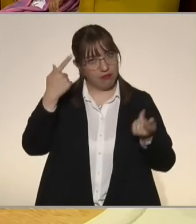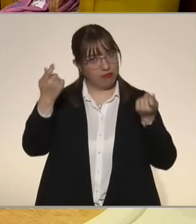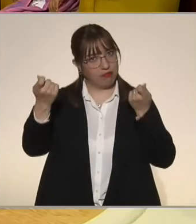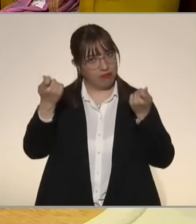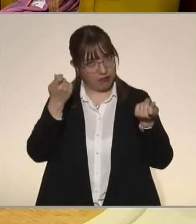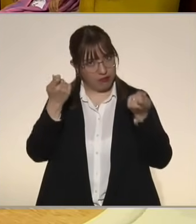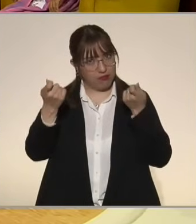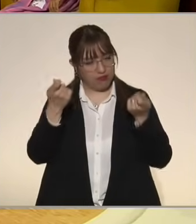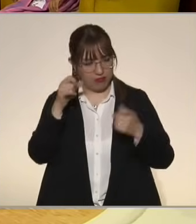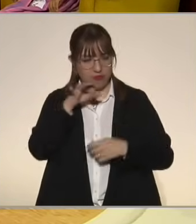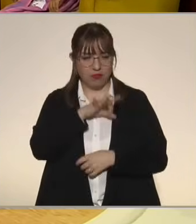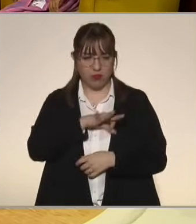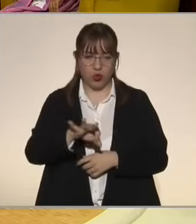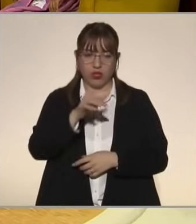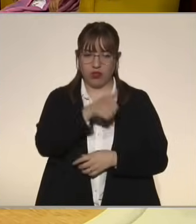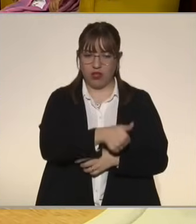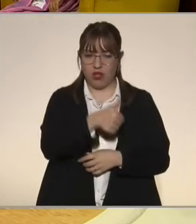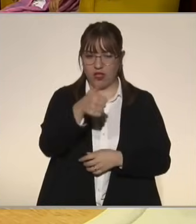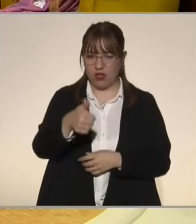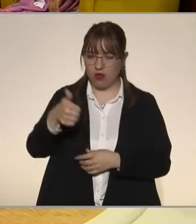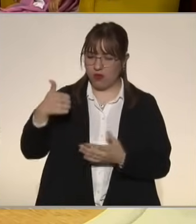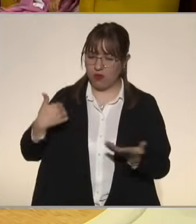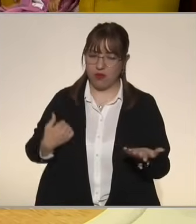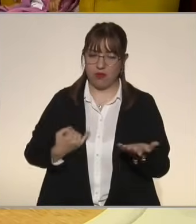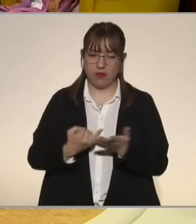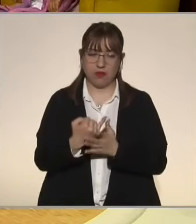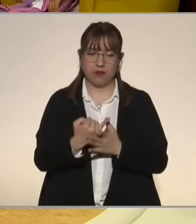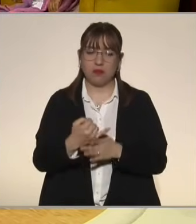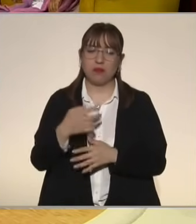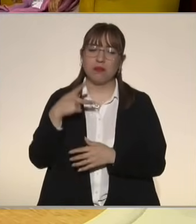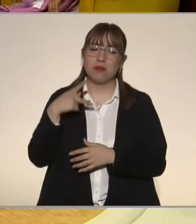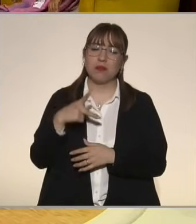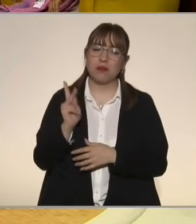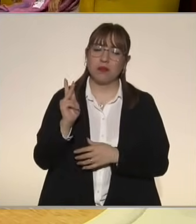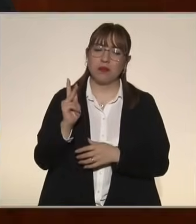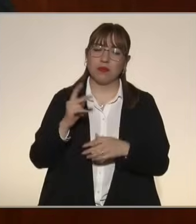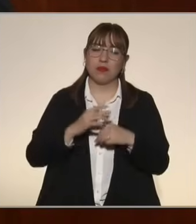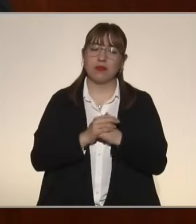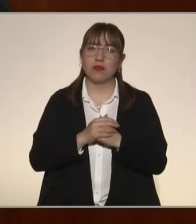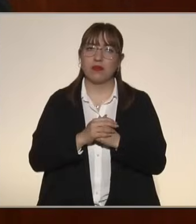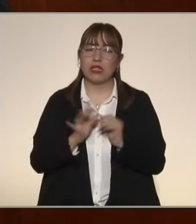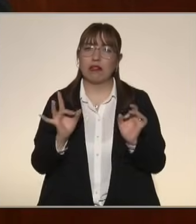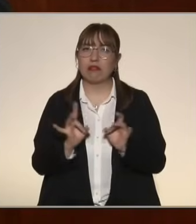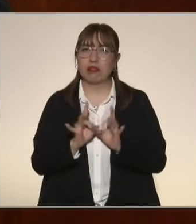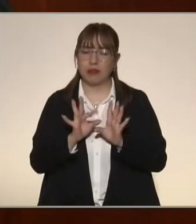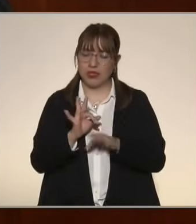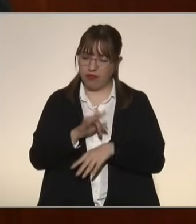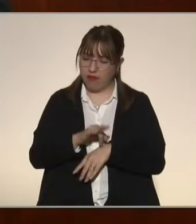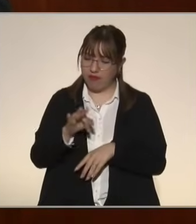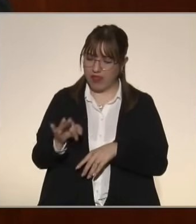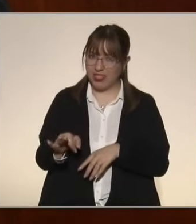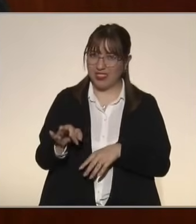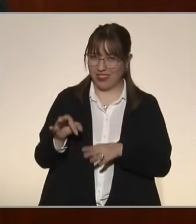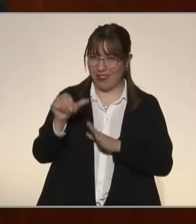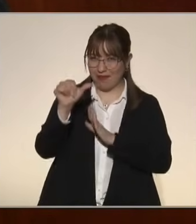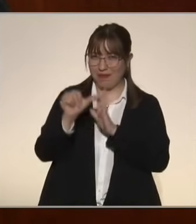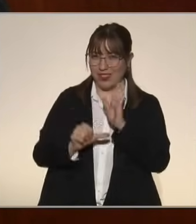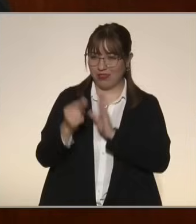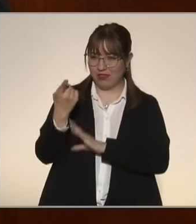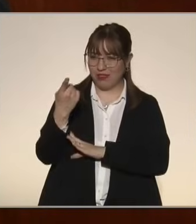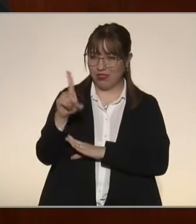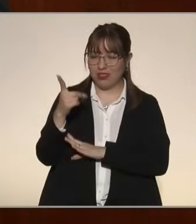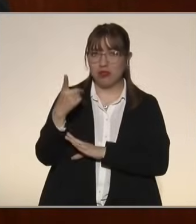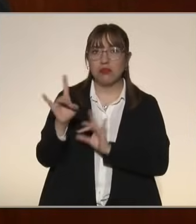¿no? Exactamente. Que nosotros decidimos. Pero ¿qué pasa cuando en estas fechas muere alguien que amo? Porque sí sucede